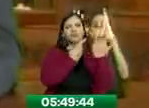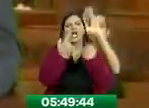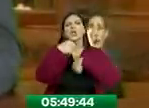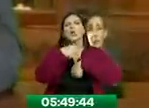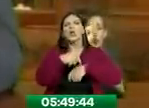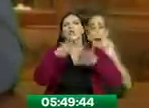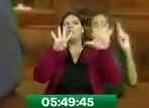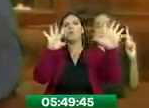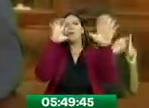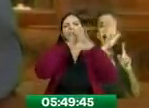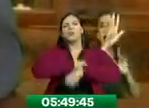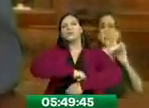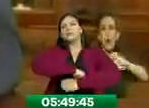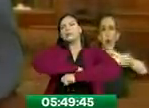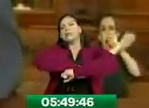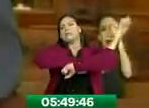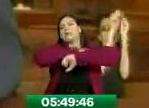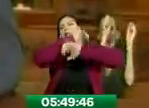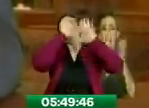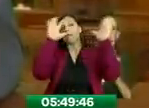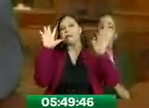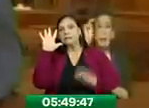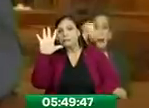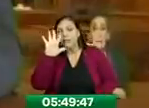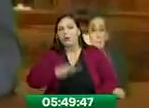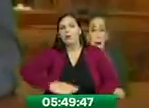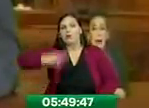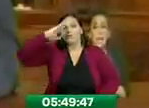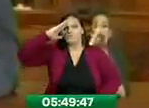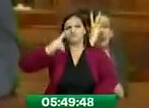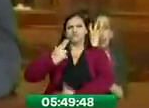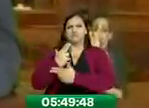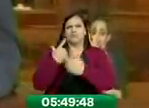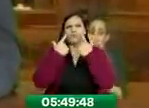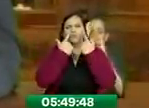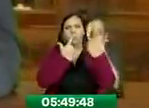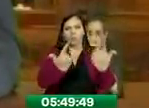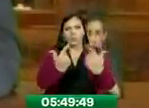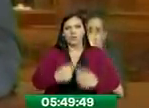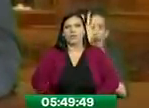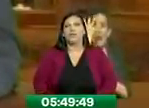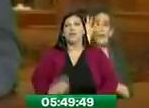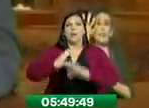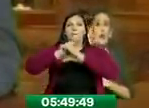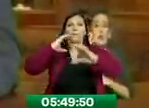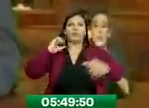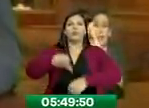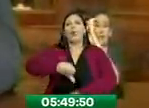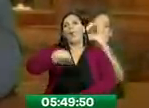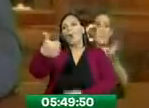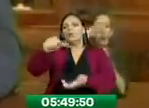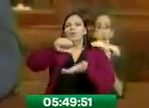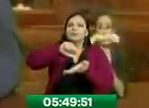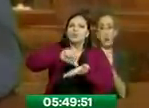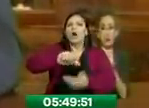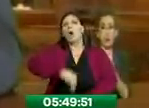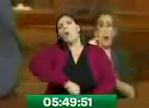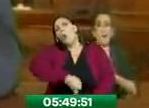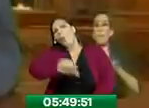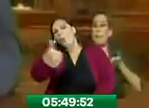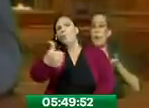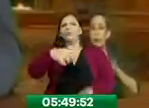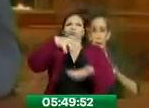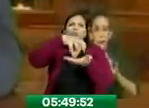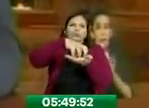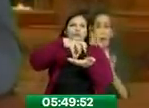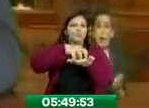de la mañana. Desde mañana martes a la medianoche, se suspende por 14 días el transporte interprovincial. los vuelos domésticos y